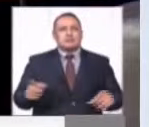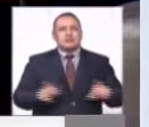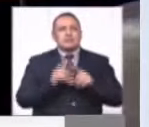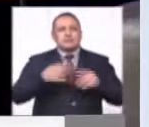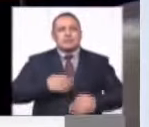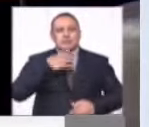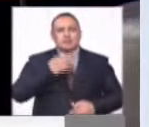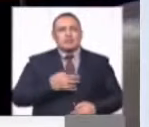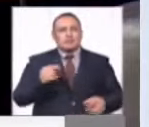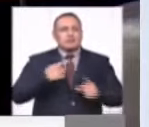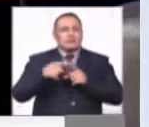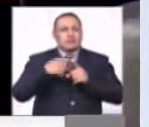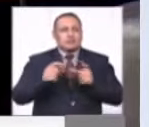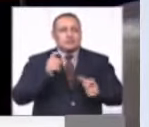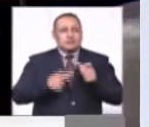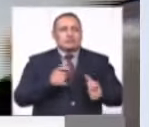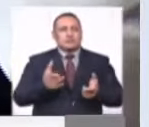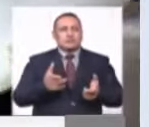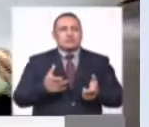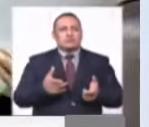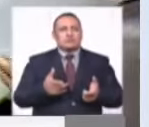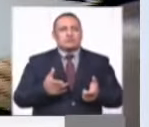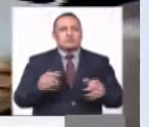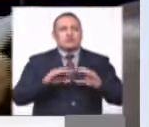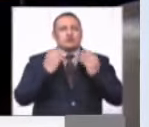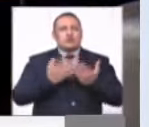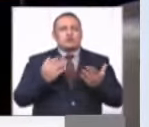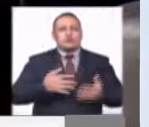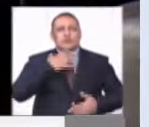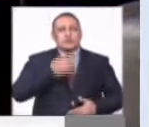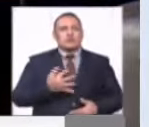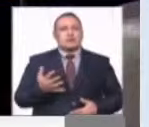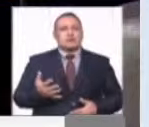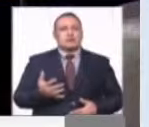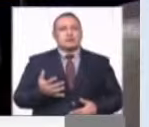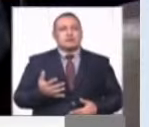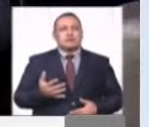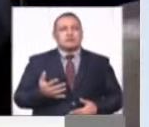simple y llana al resto del Congreso, por supuesto,